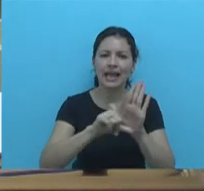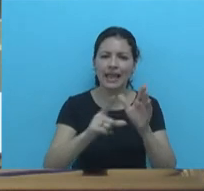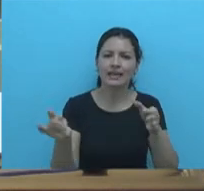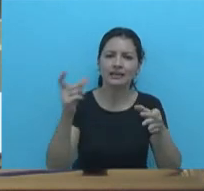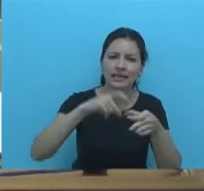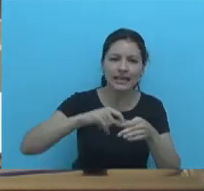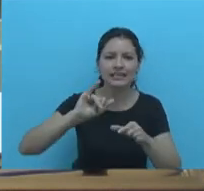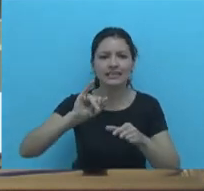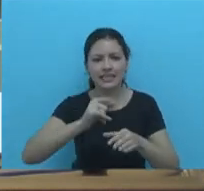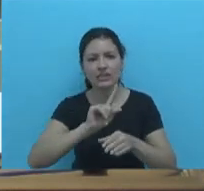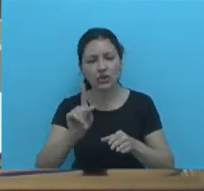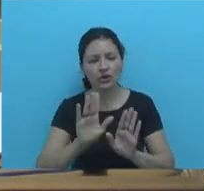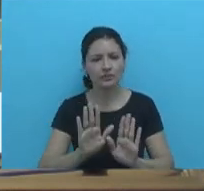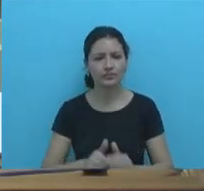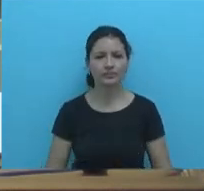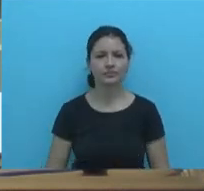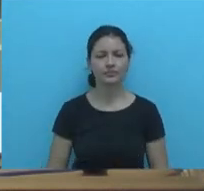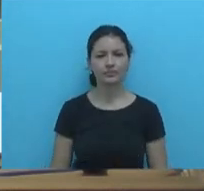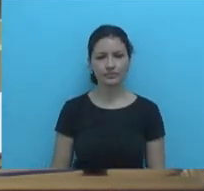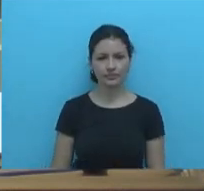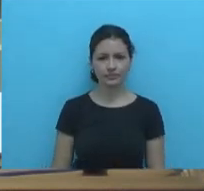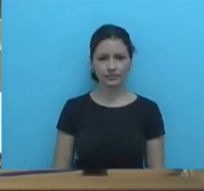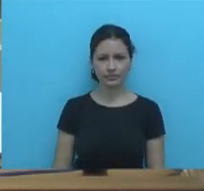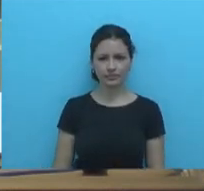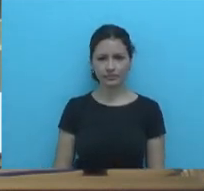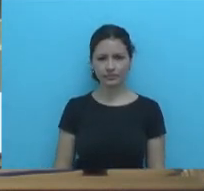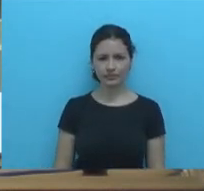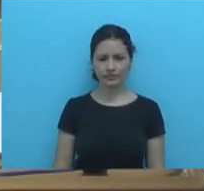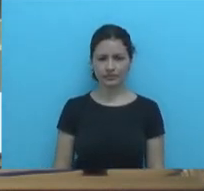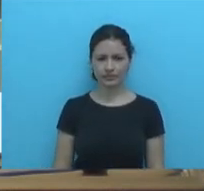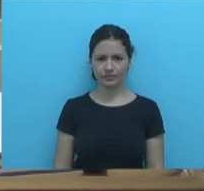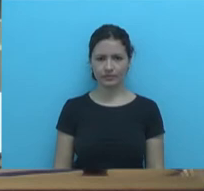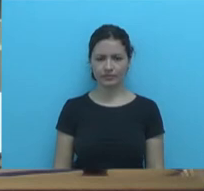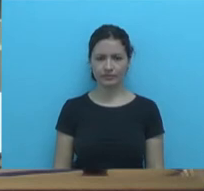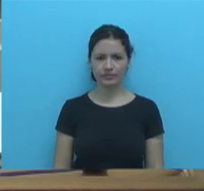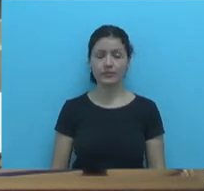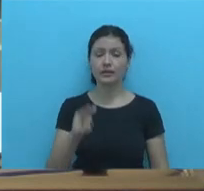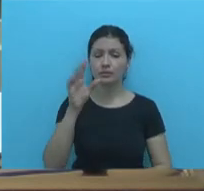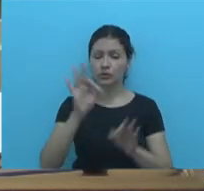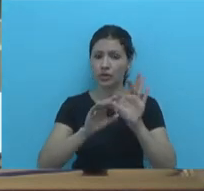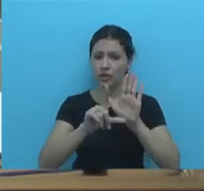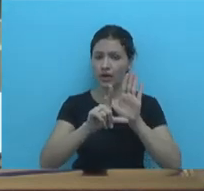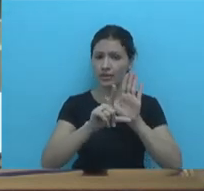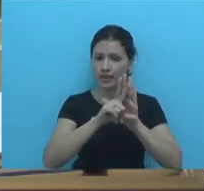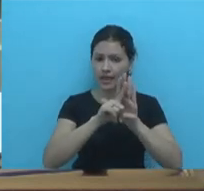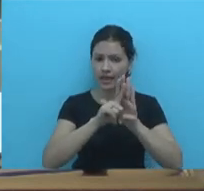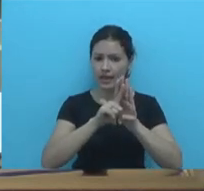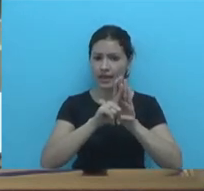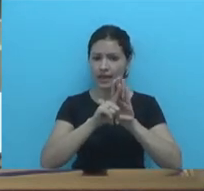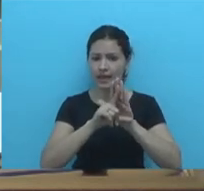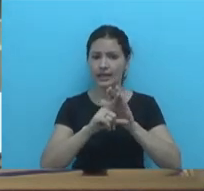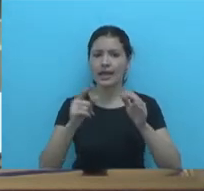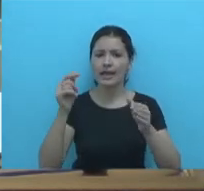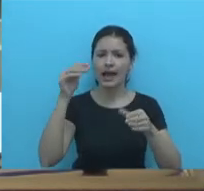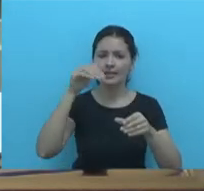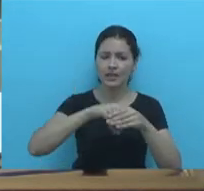Petra. Quería aclarar era que al sancionar la ley va a aplicar tanto para el ámbito urbano y rural